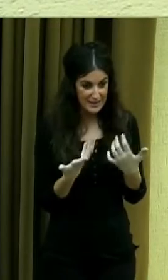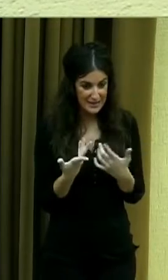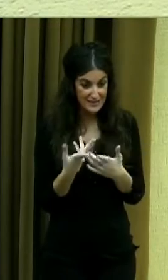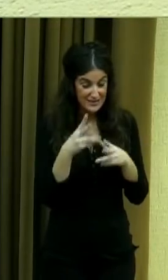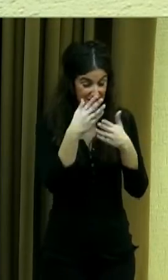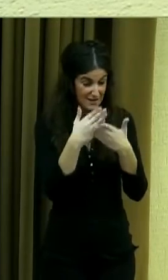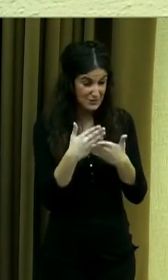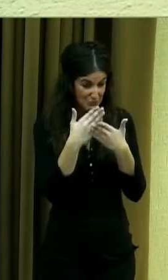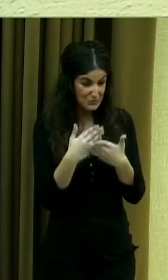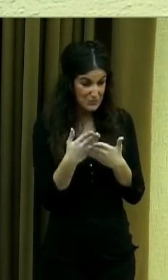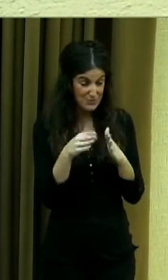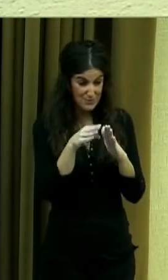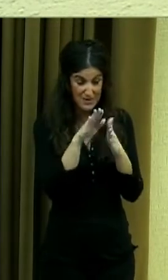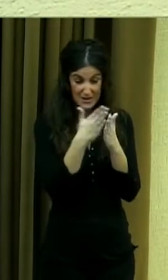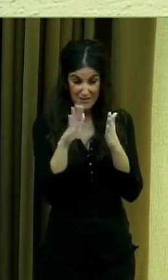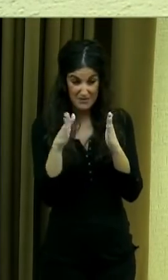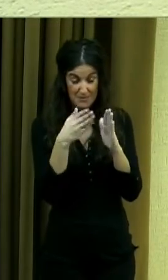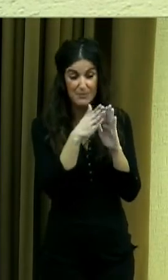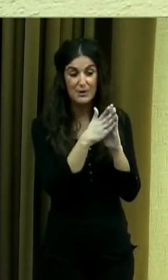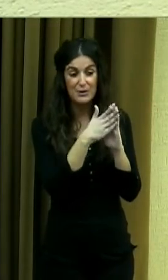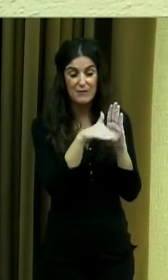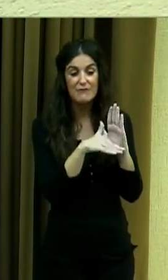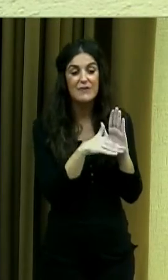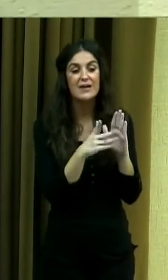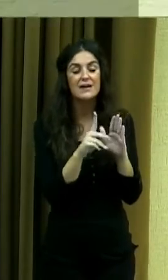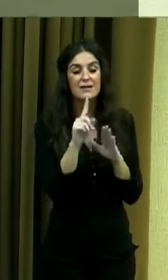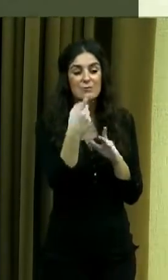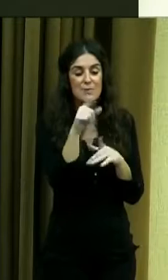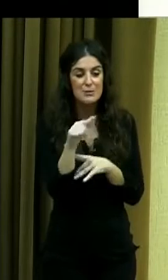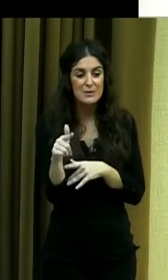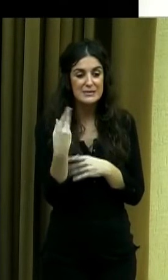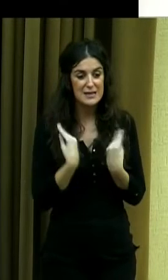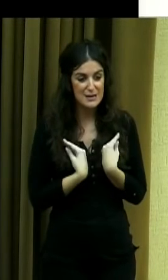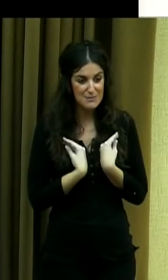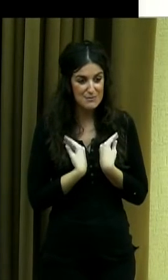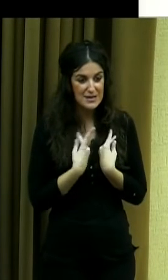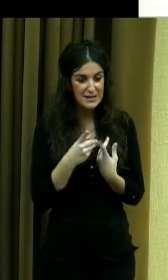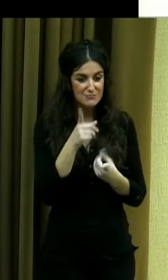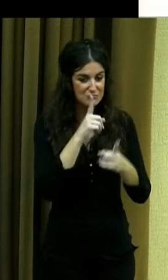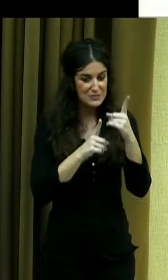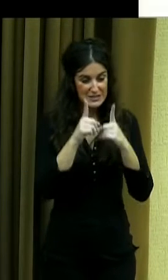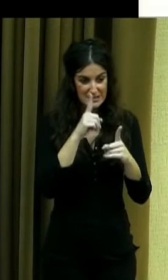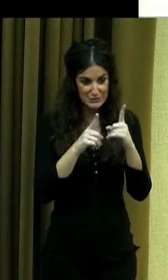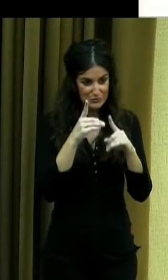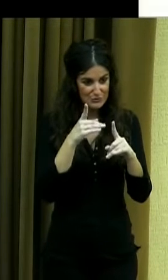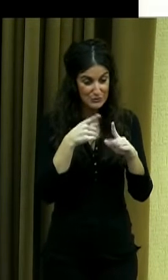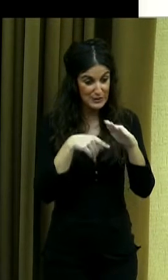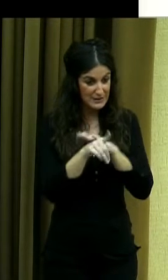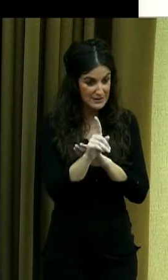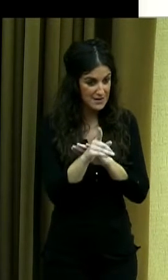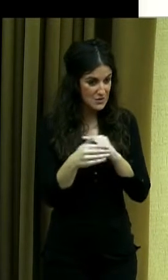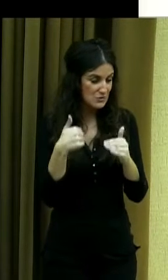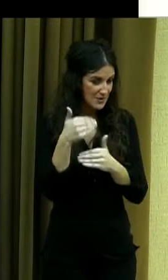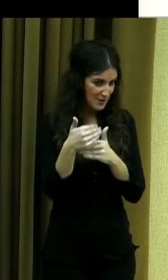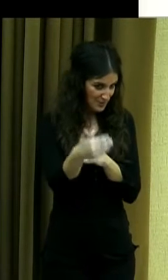relacionan el llanto y la irritabilidad de los primeros meses de vida con una discapacidad, con un trastorno del neurodesarrollo evolutivamente.